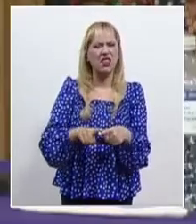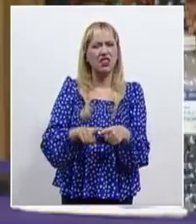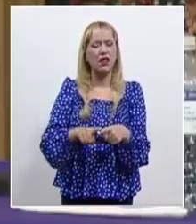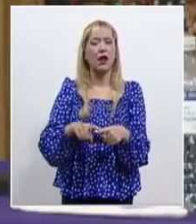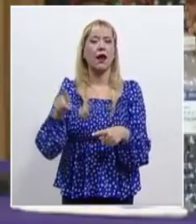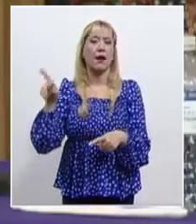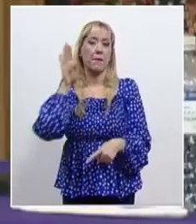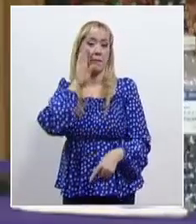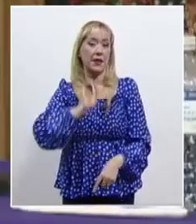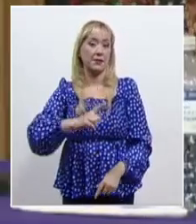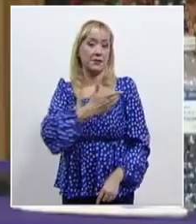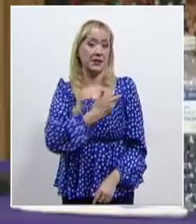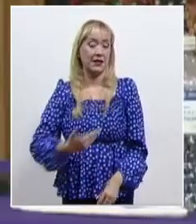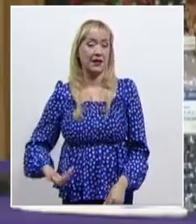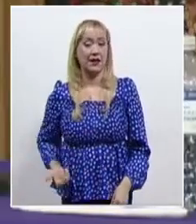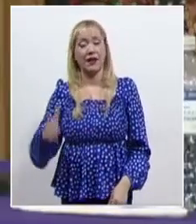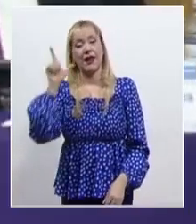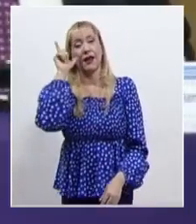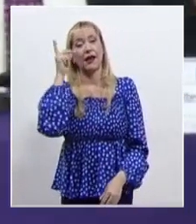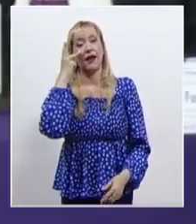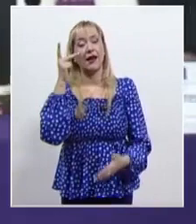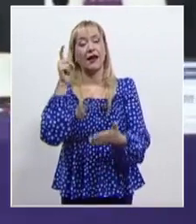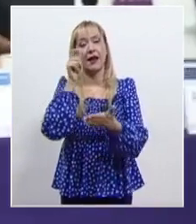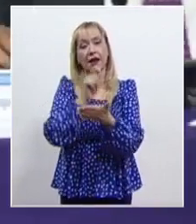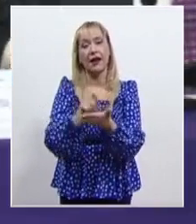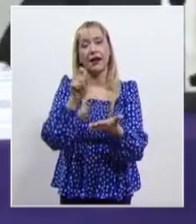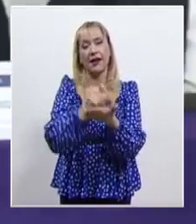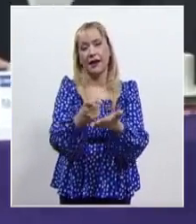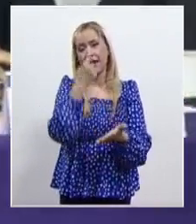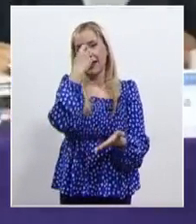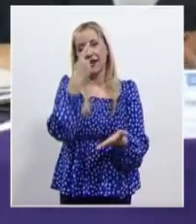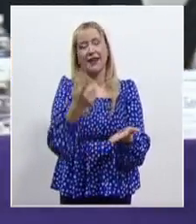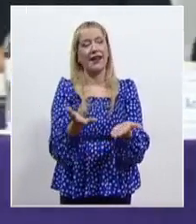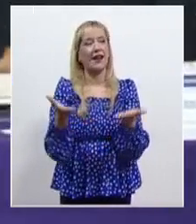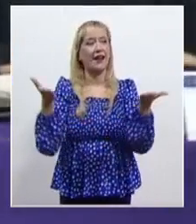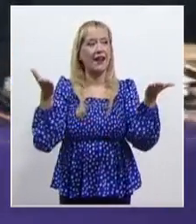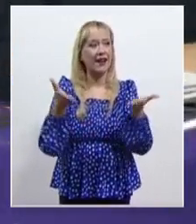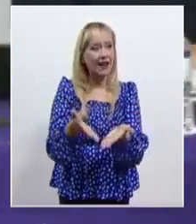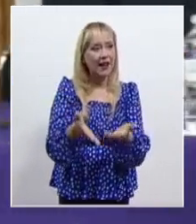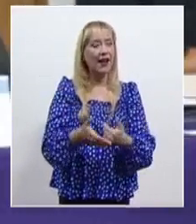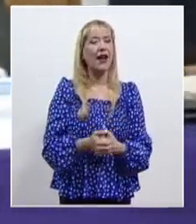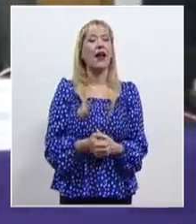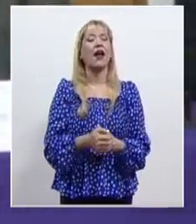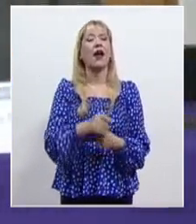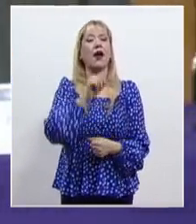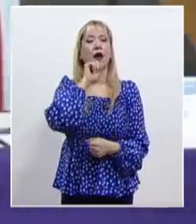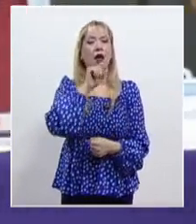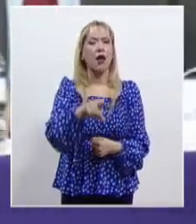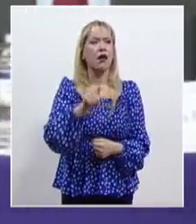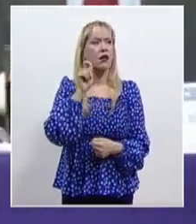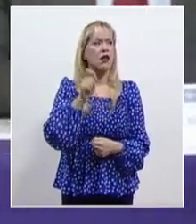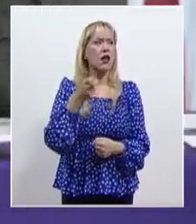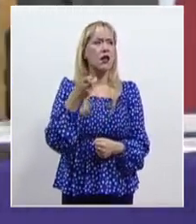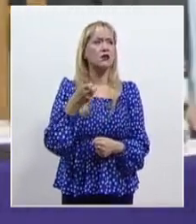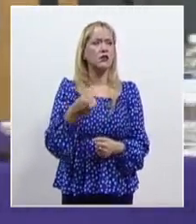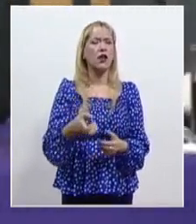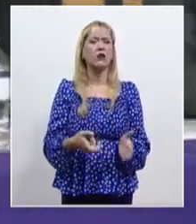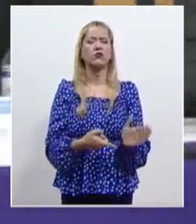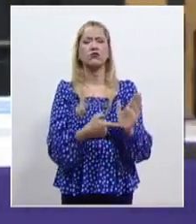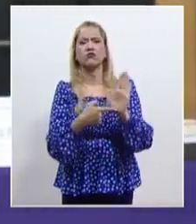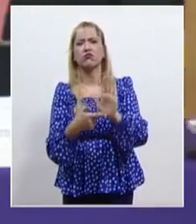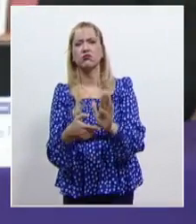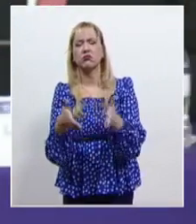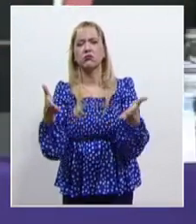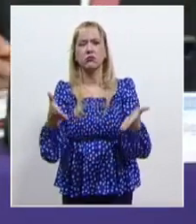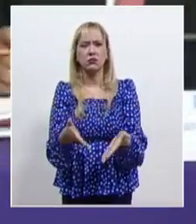presidenta Norma Lucía Piña Hernández como autora en la obra. Han participado en esta presentación